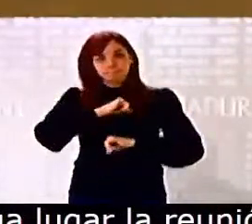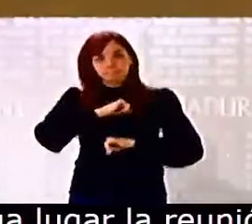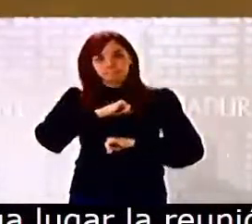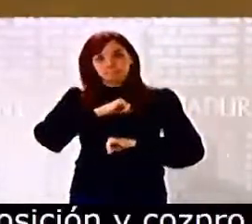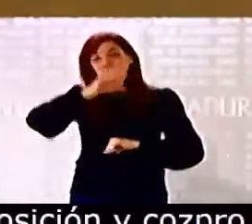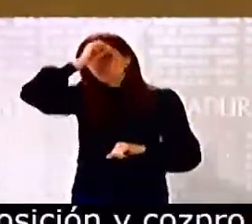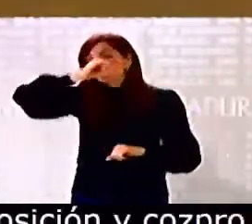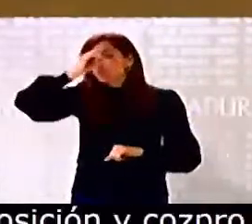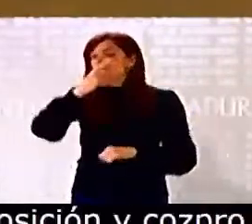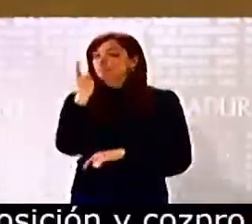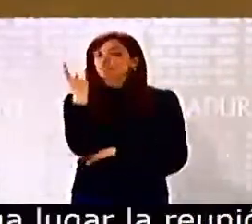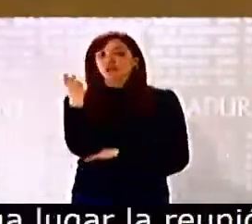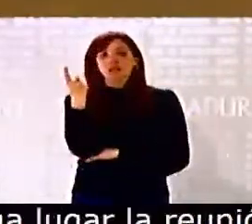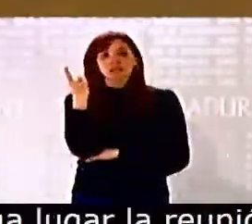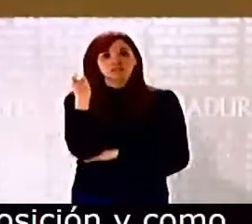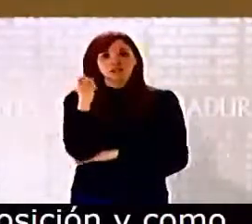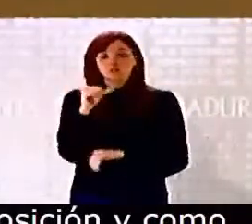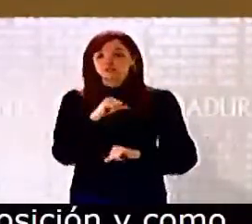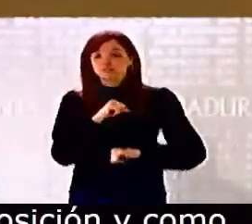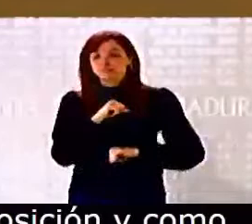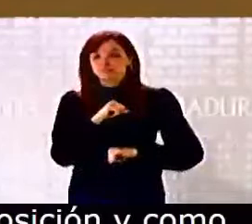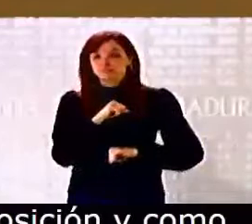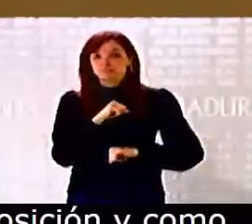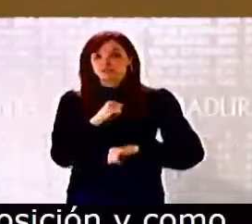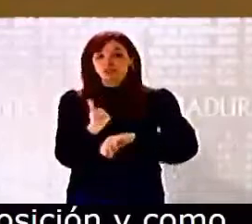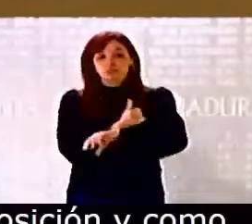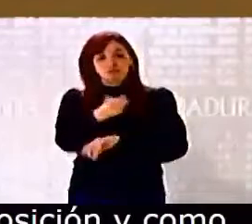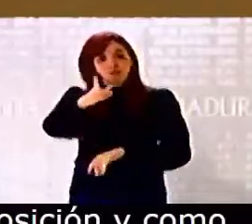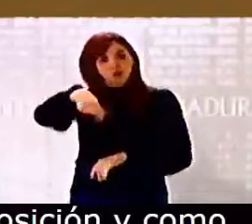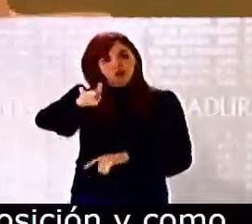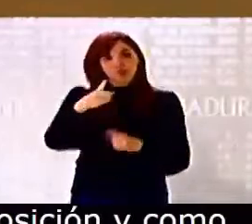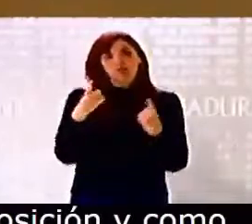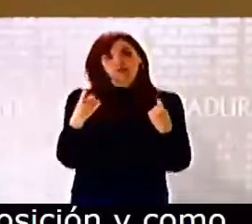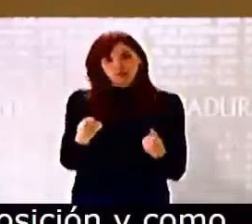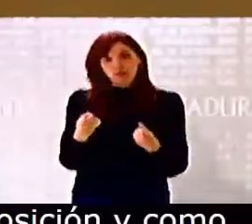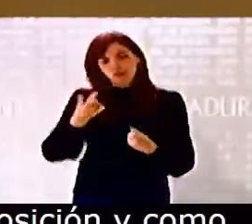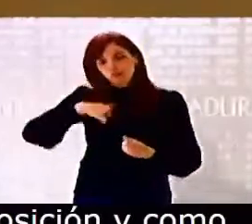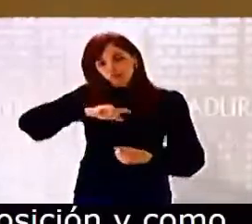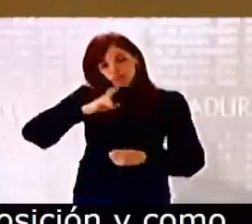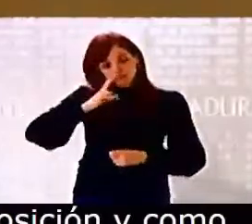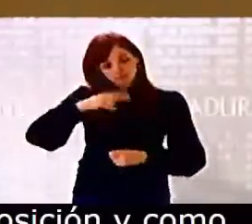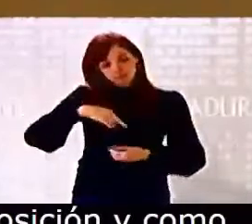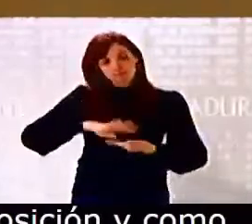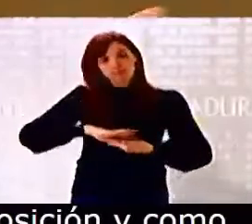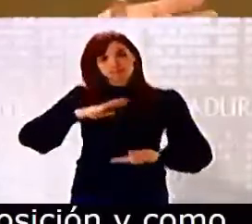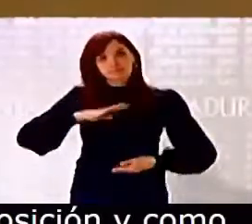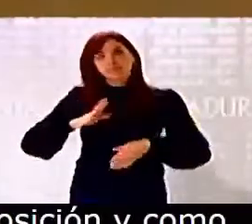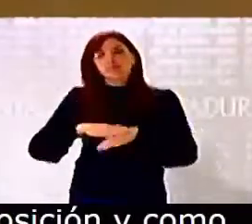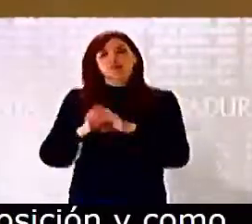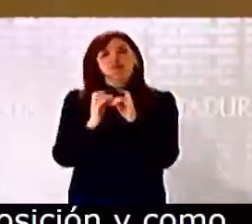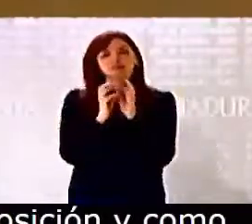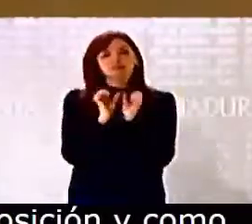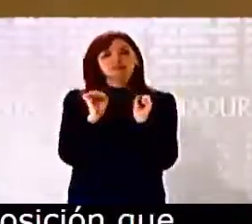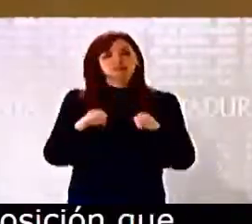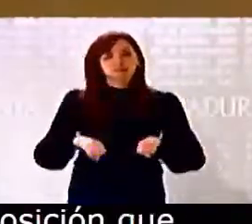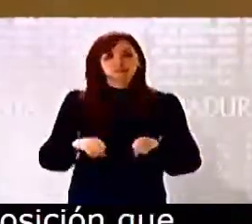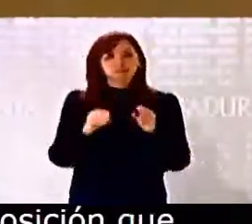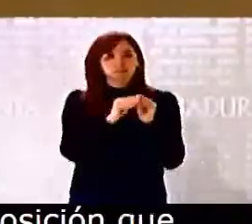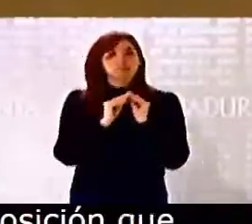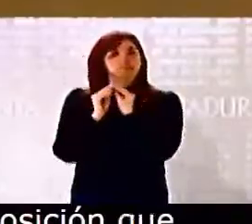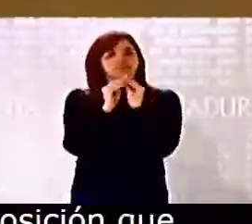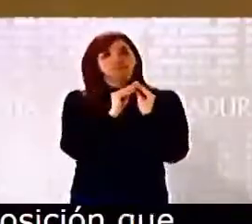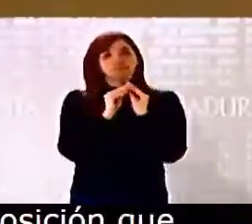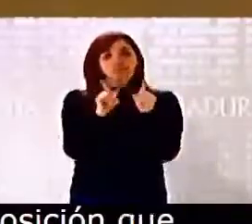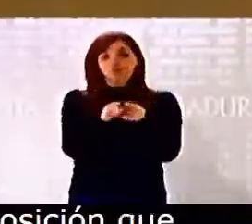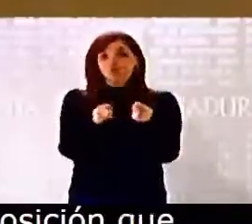posición necesaria y que es la que están esperando los ciudadanos, que seamos capaces de unificar criterios, como hicimos la semana pasada con